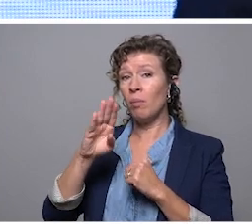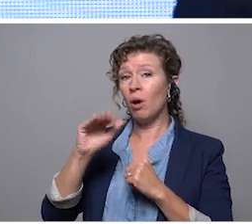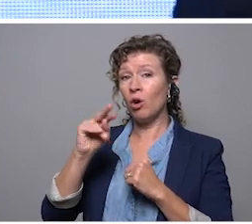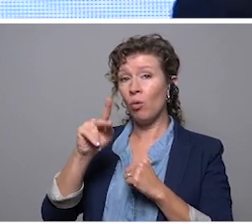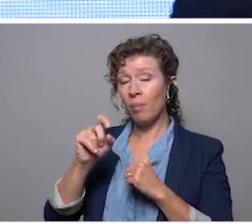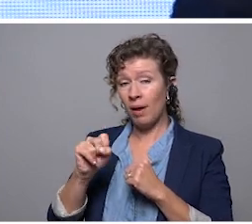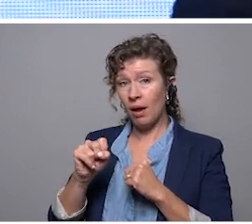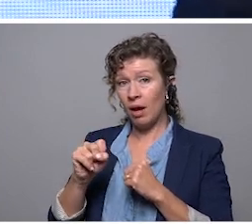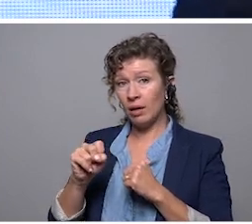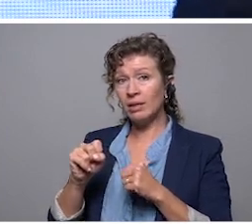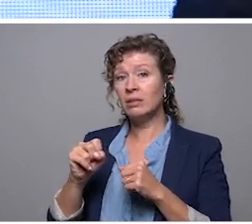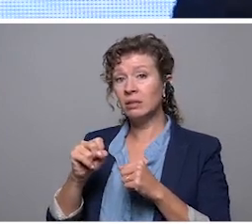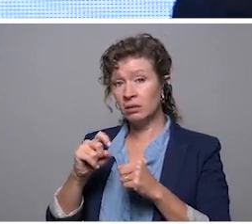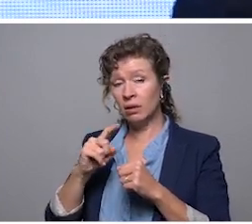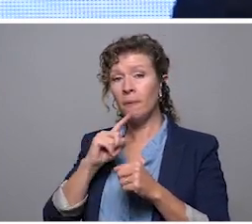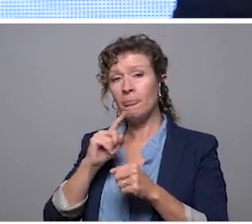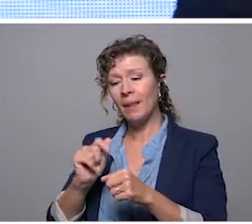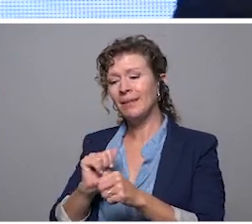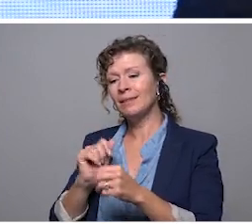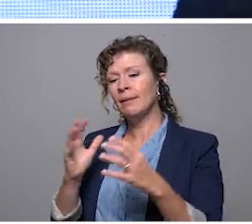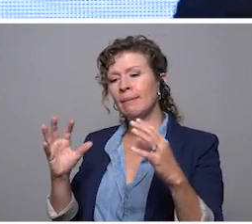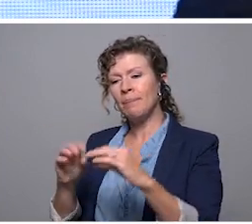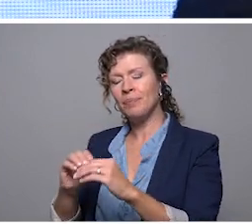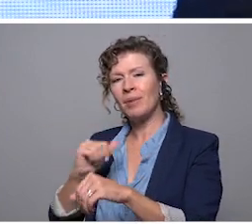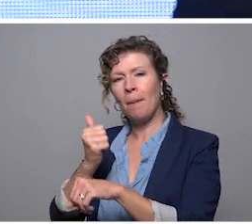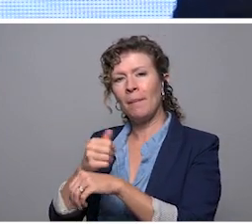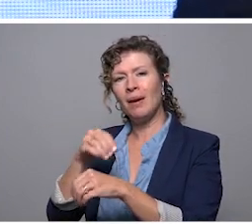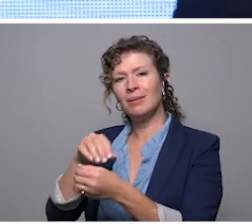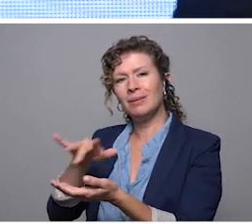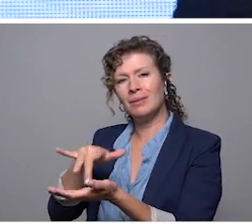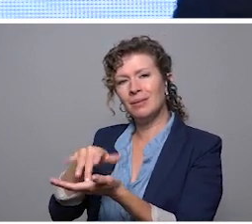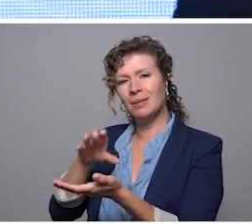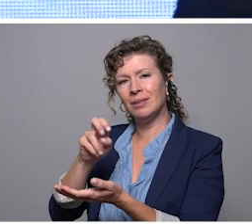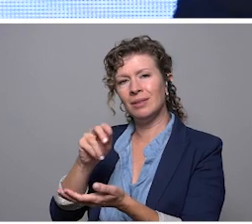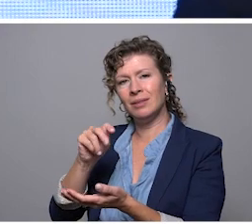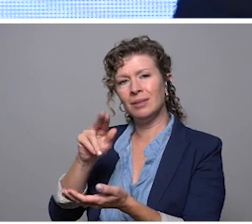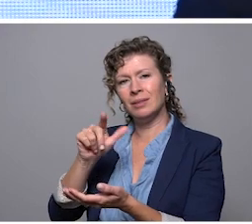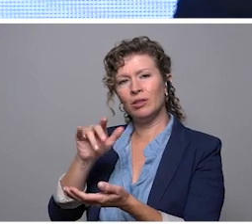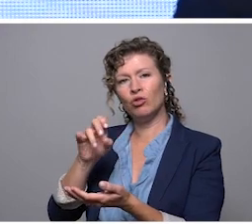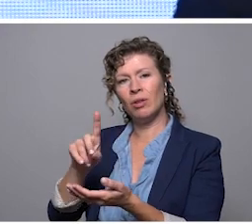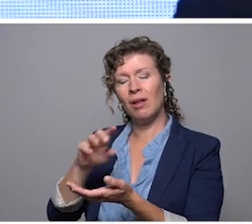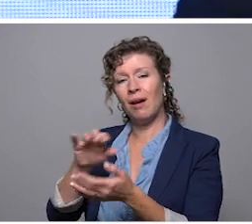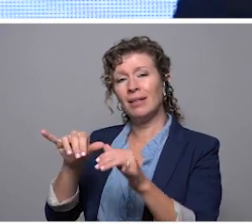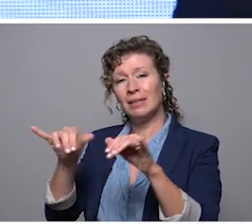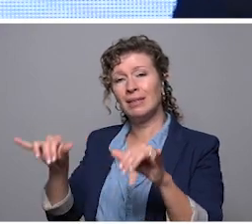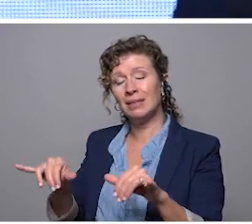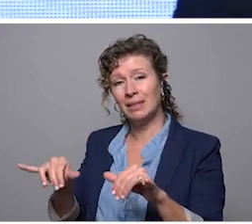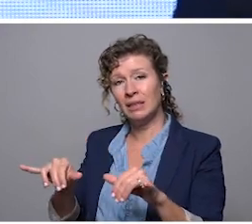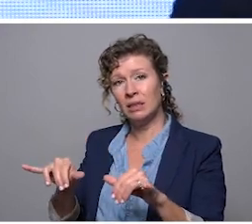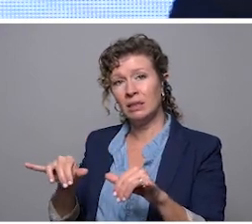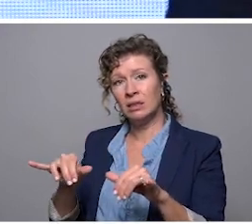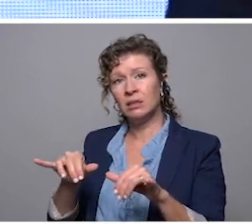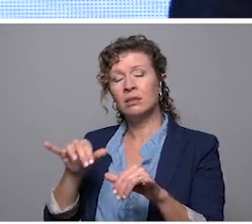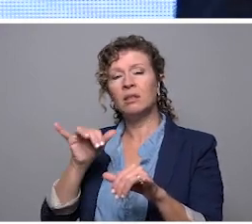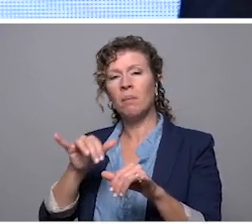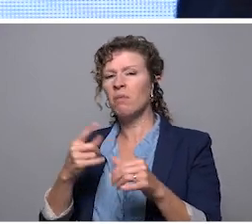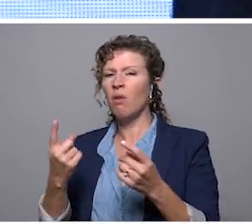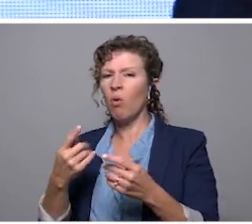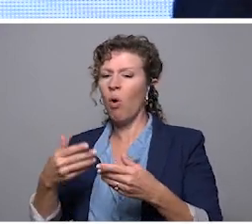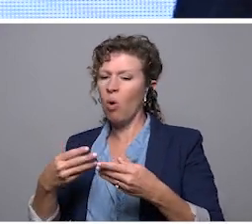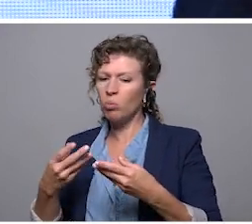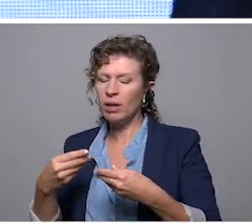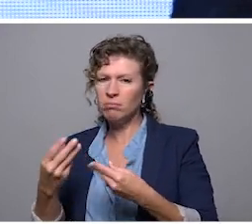sistema centralizado que permanentemente se está actualizando pero eh una cosa son los problemas